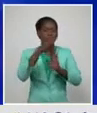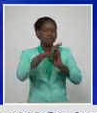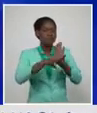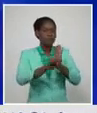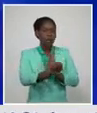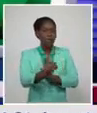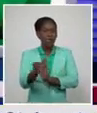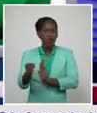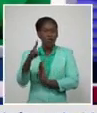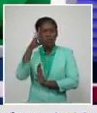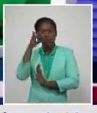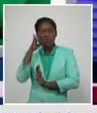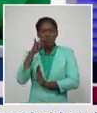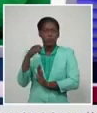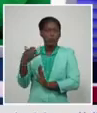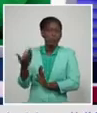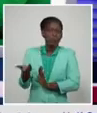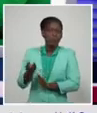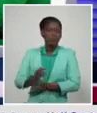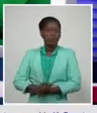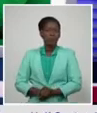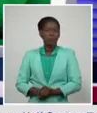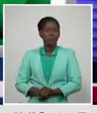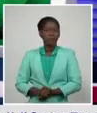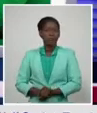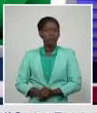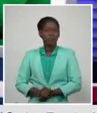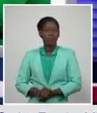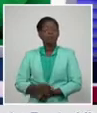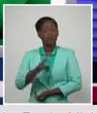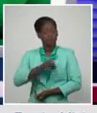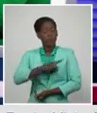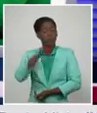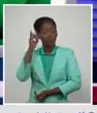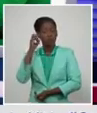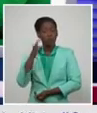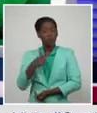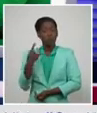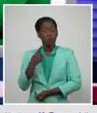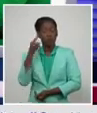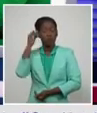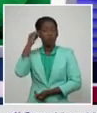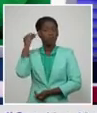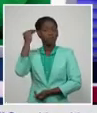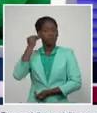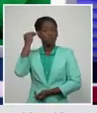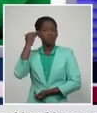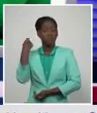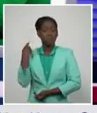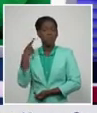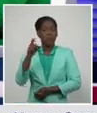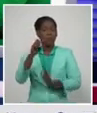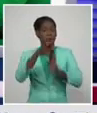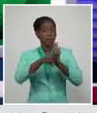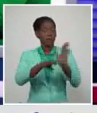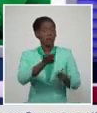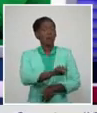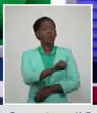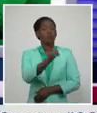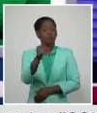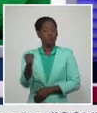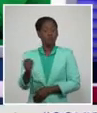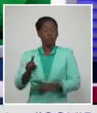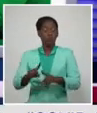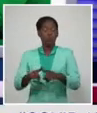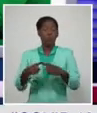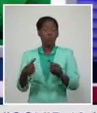restrictivas? Sí, Gisela, y de hecho se aplican. Es verdad que todavía con un poco de insatisfacción